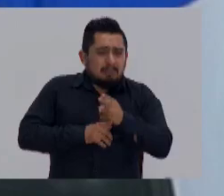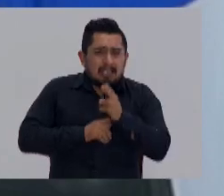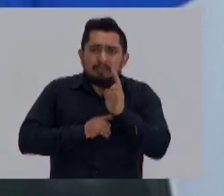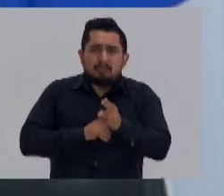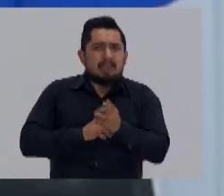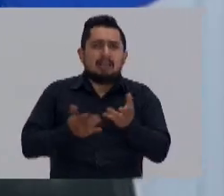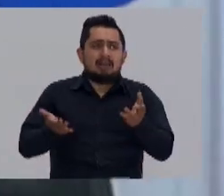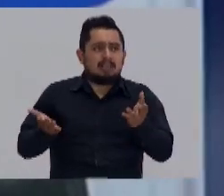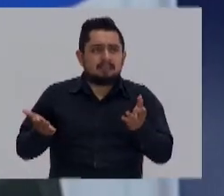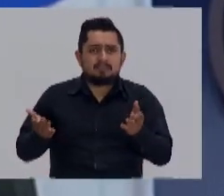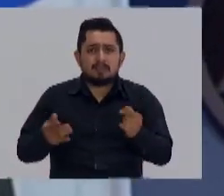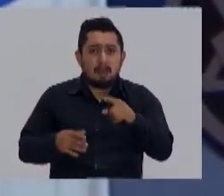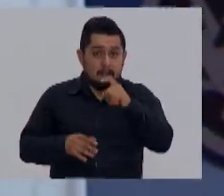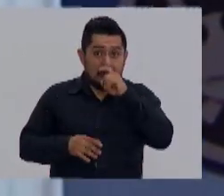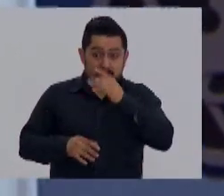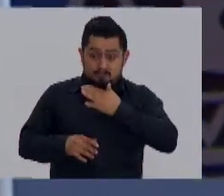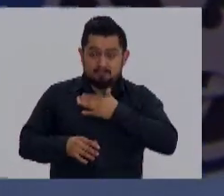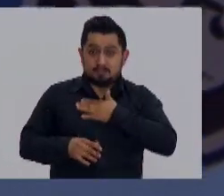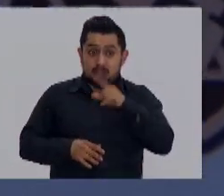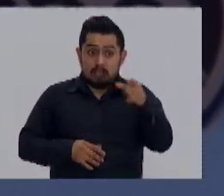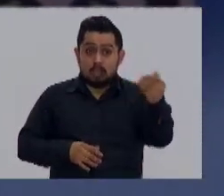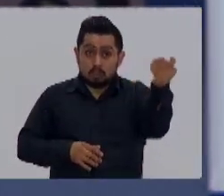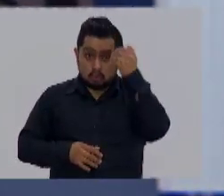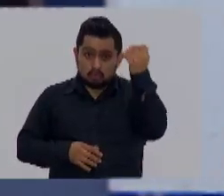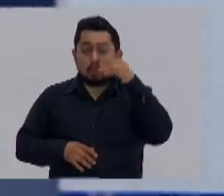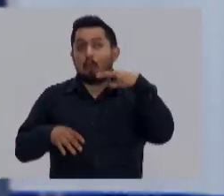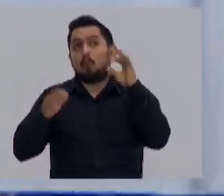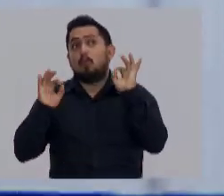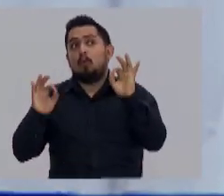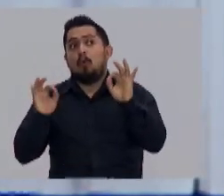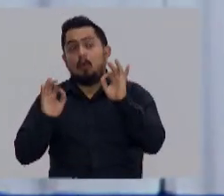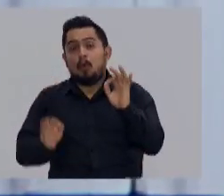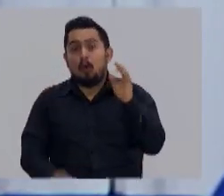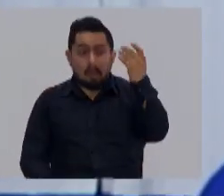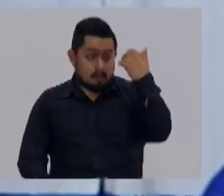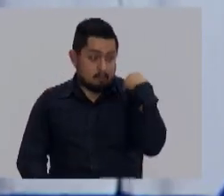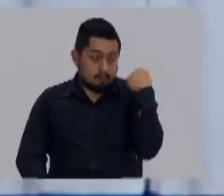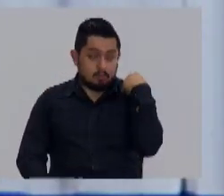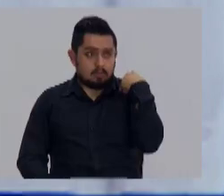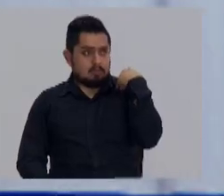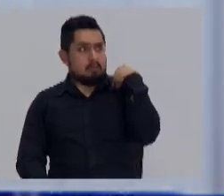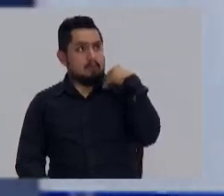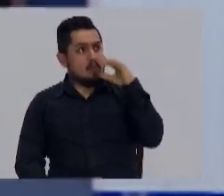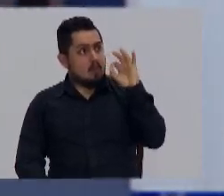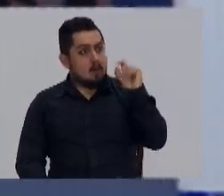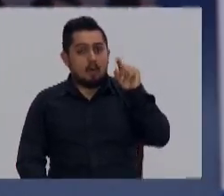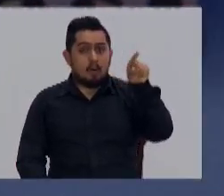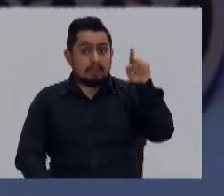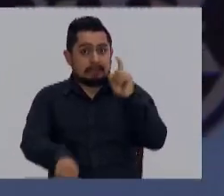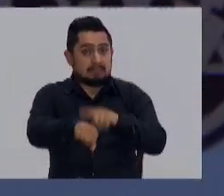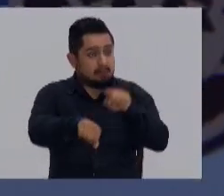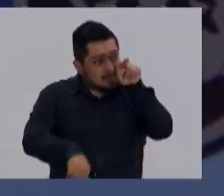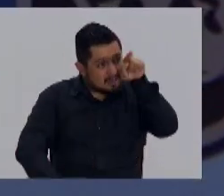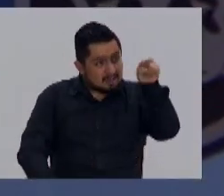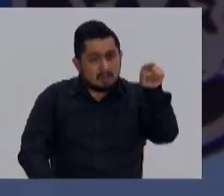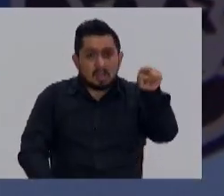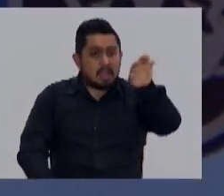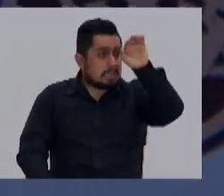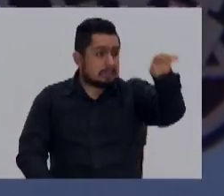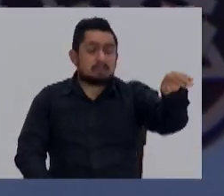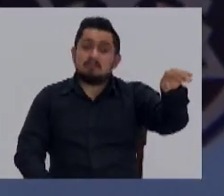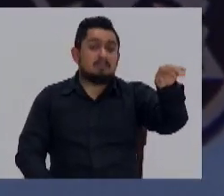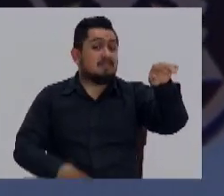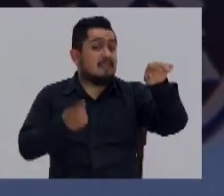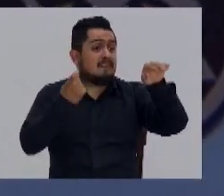aquella insistencia. Pero nuestro padre nos dio una gran lección ante el llamado. Y es que él en ese momento no era